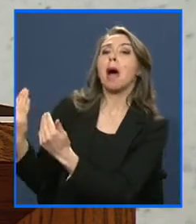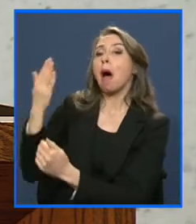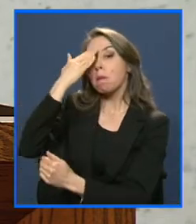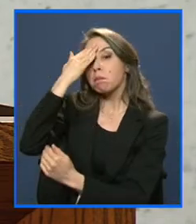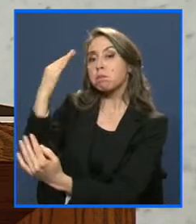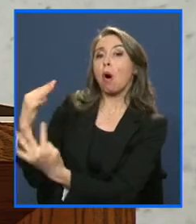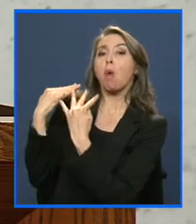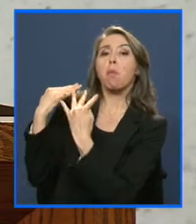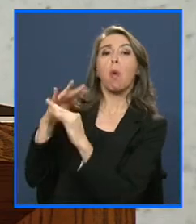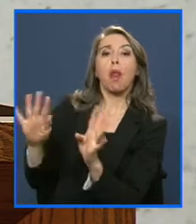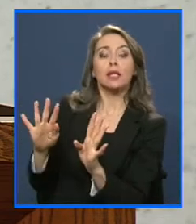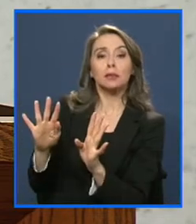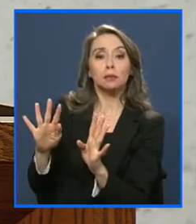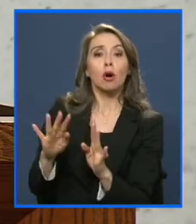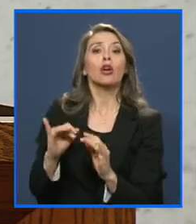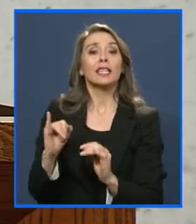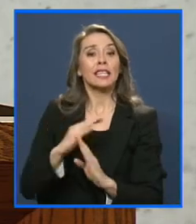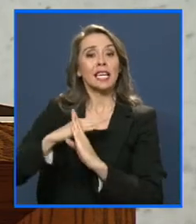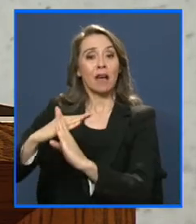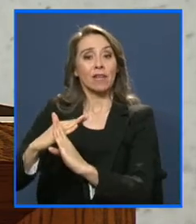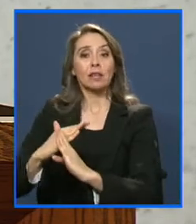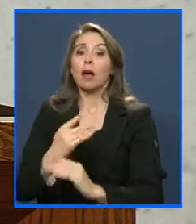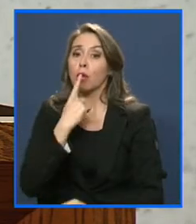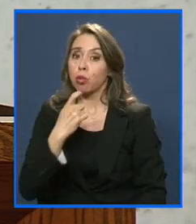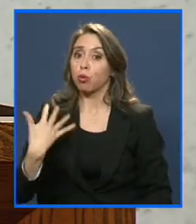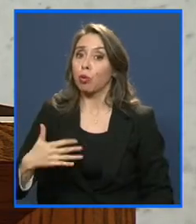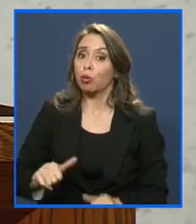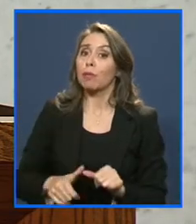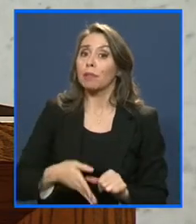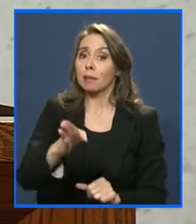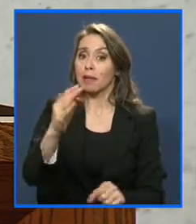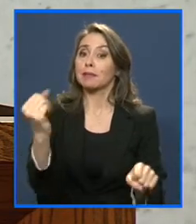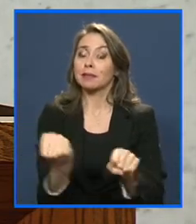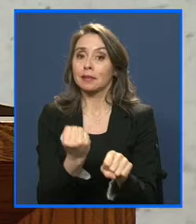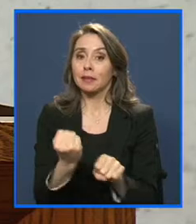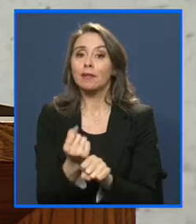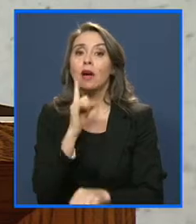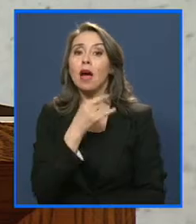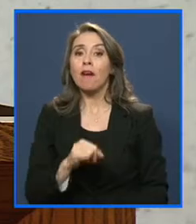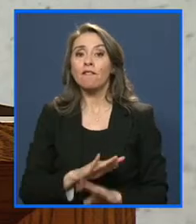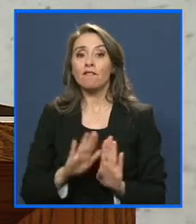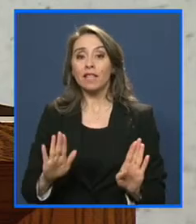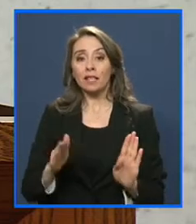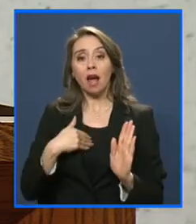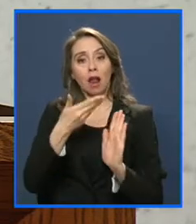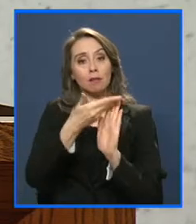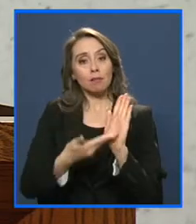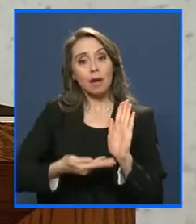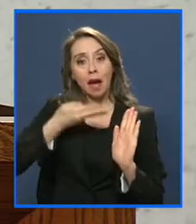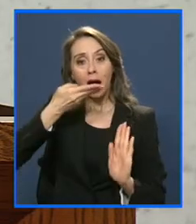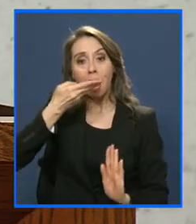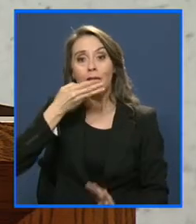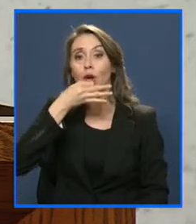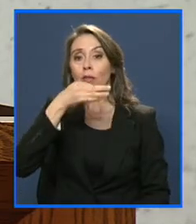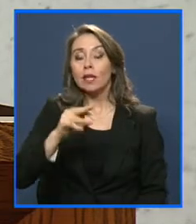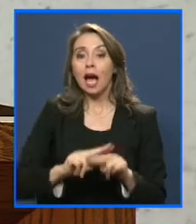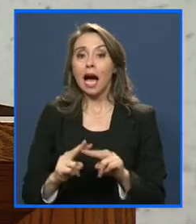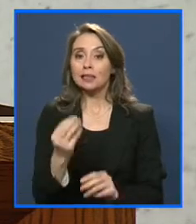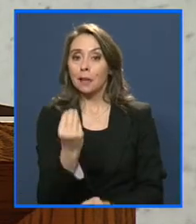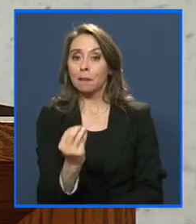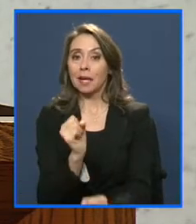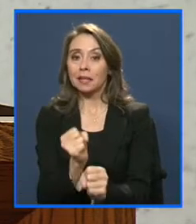y evitarlo será una dura y permanente tarea quiero finalizar mis palabras diciendo que hacer bien la pega